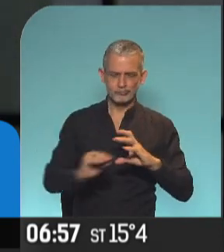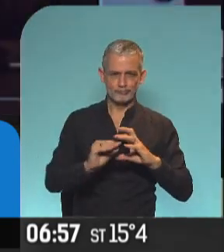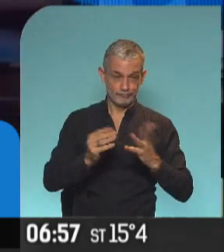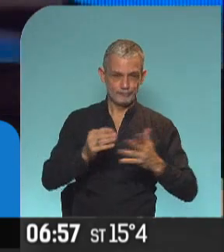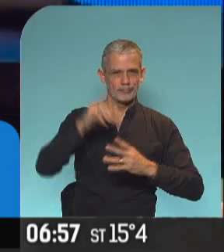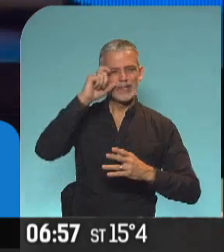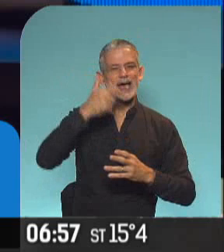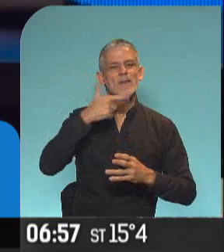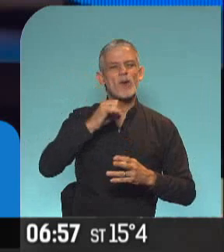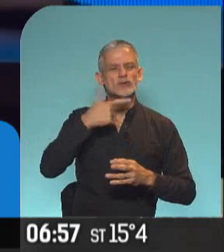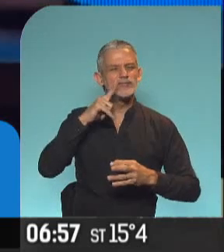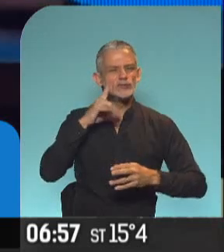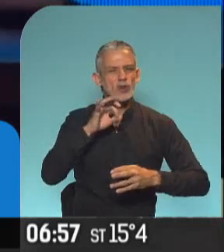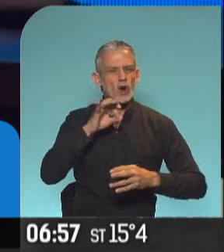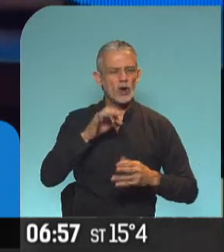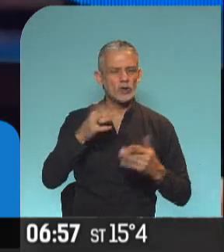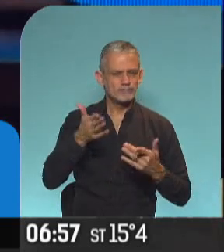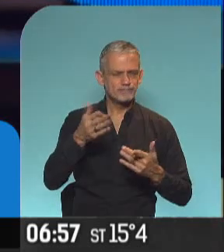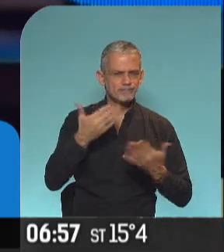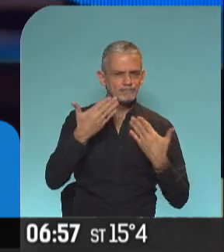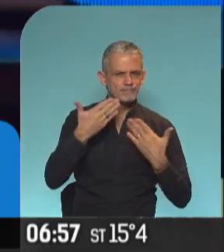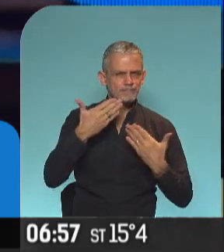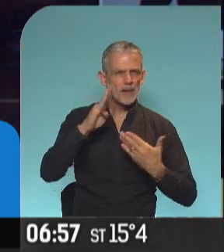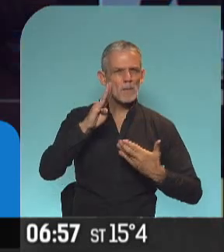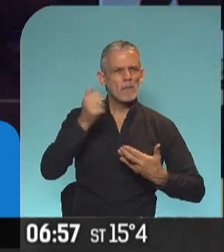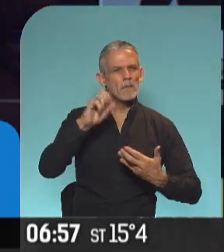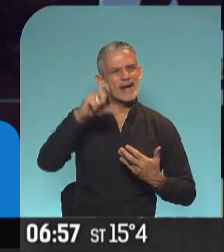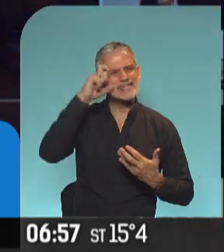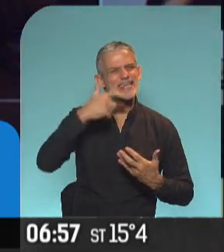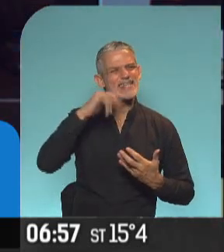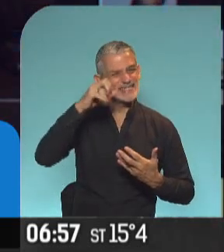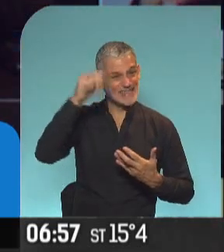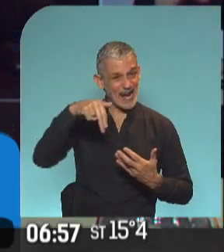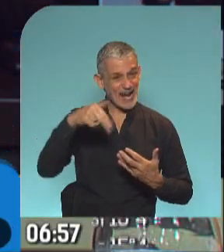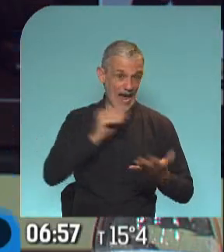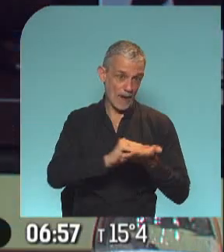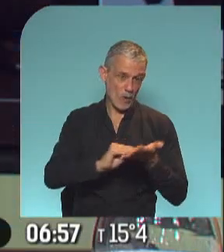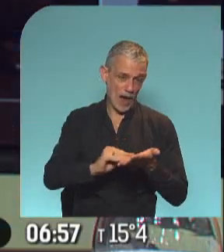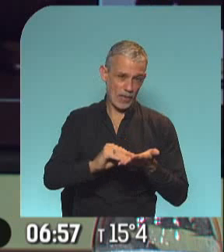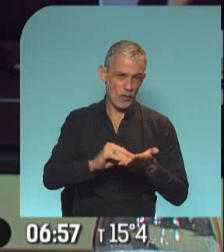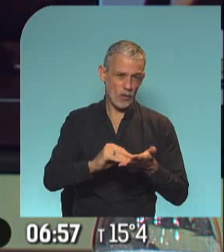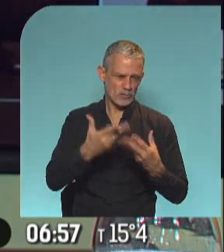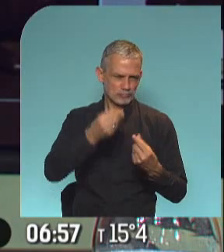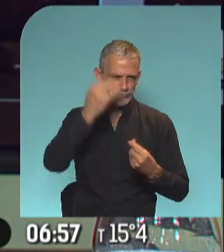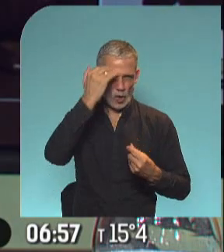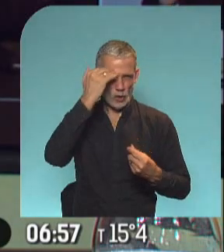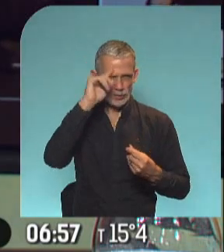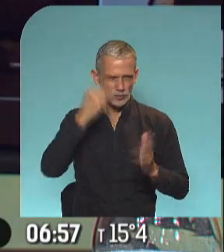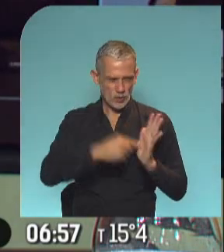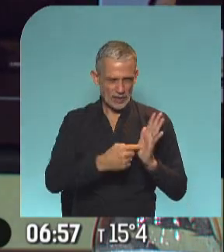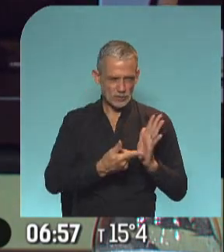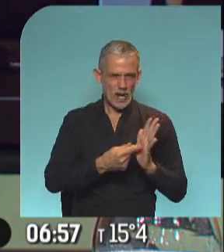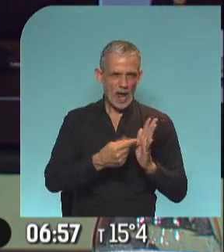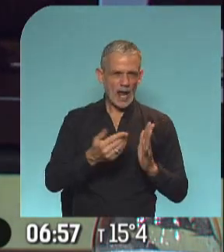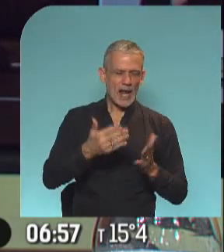al tema, básicamente, bueno, lo veíamos recién a Marcesat, ¿no? El abogado constitucionalista hablando de coparticipación y este